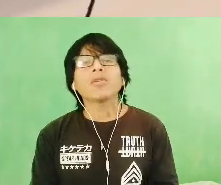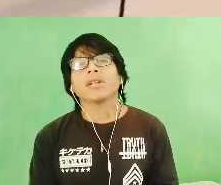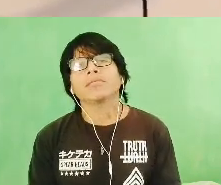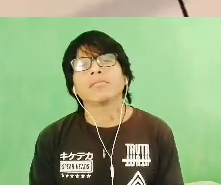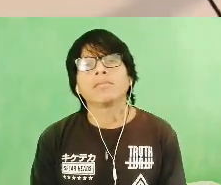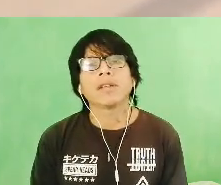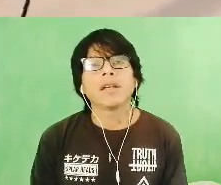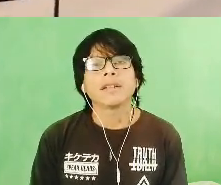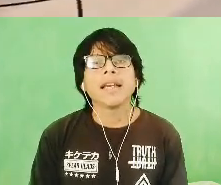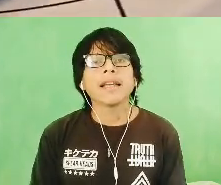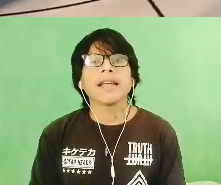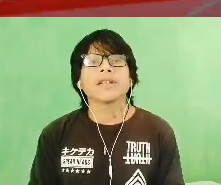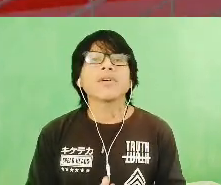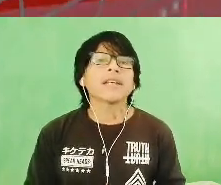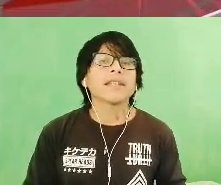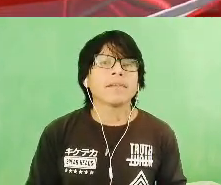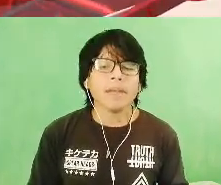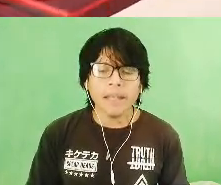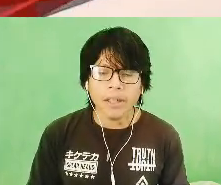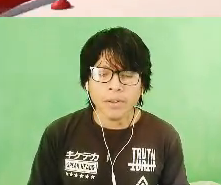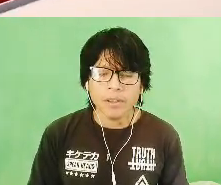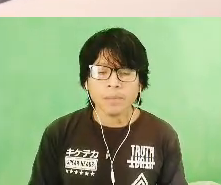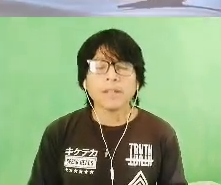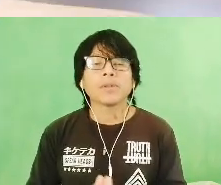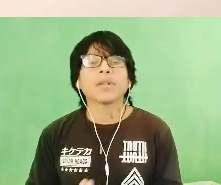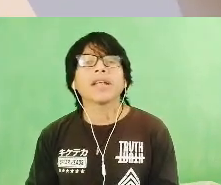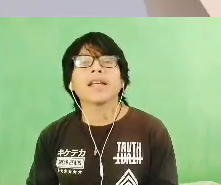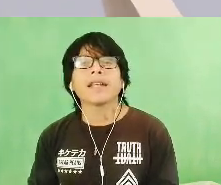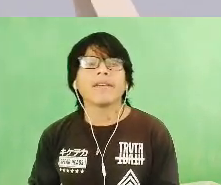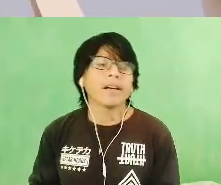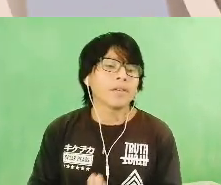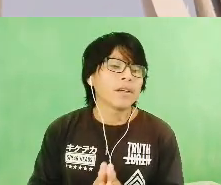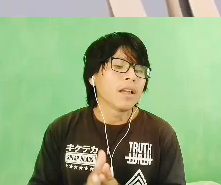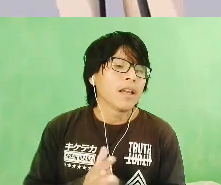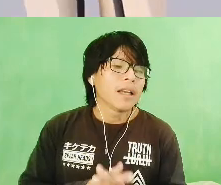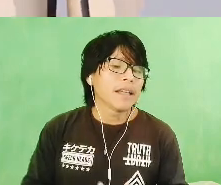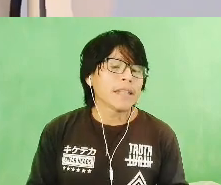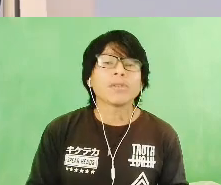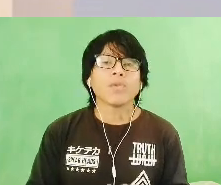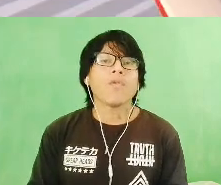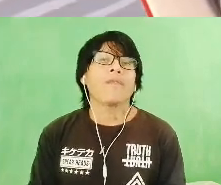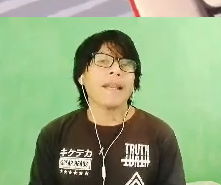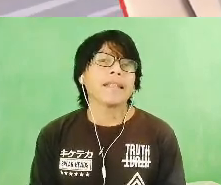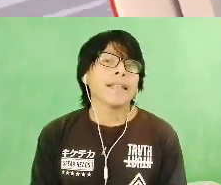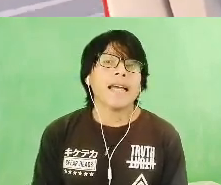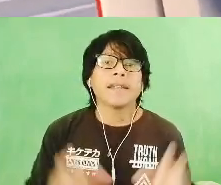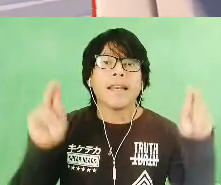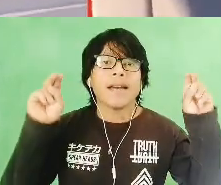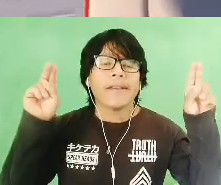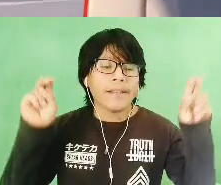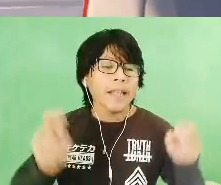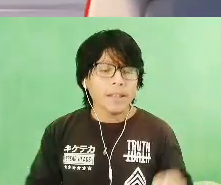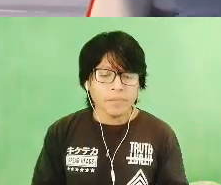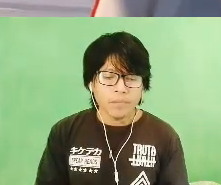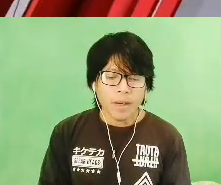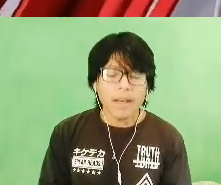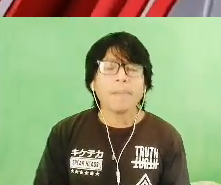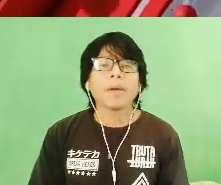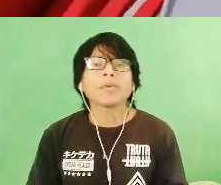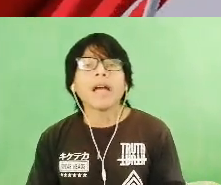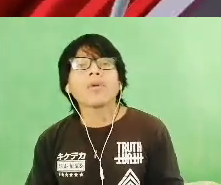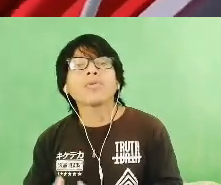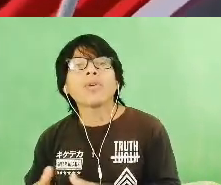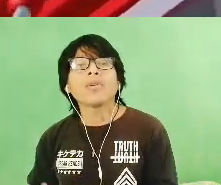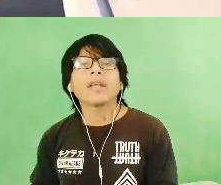está en la lona. Ya regresó, ya está en México, después de su gira de trabajo, en su conferencia de la verdad,